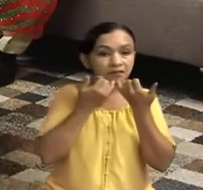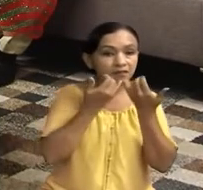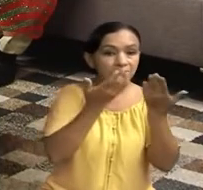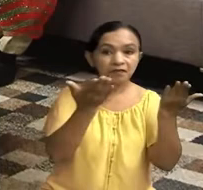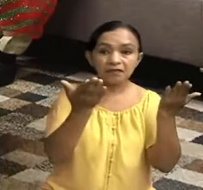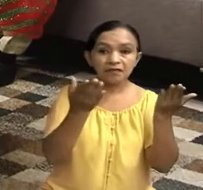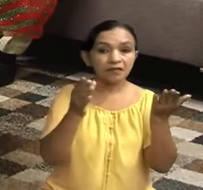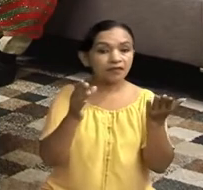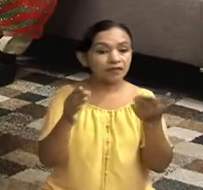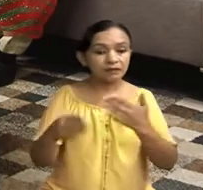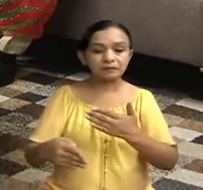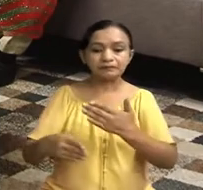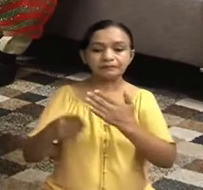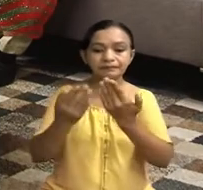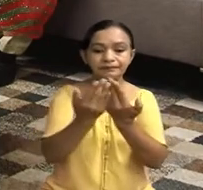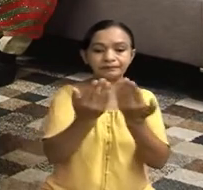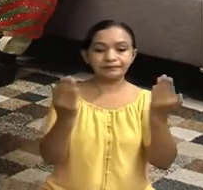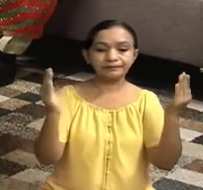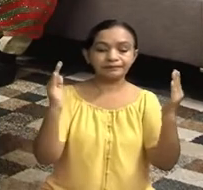cerco informativo